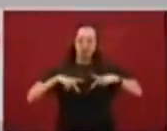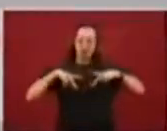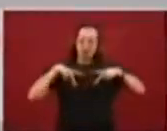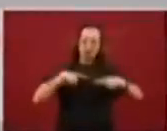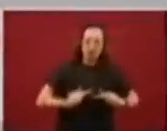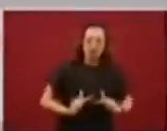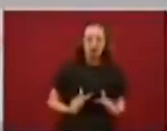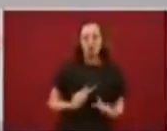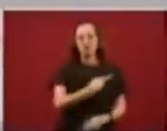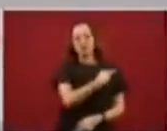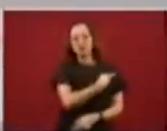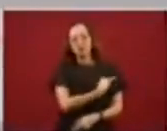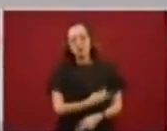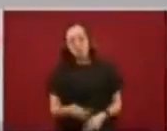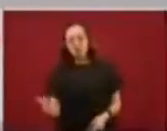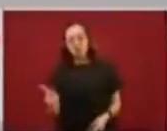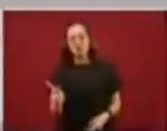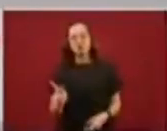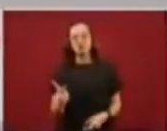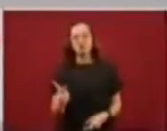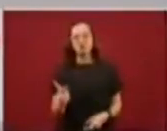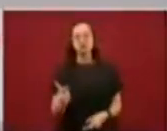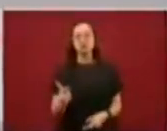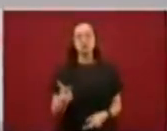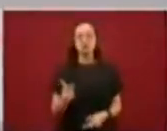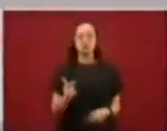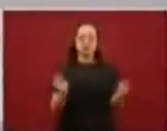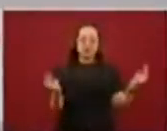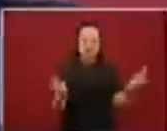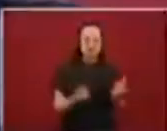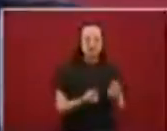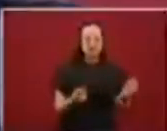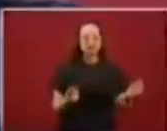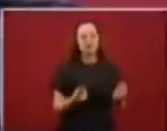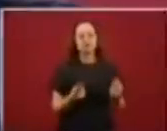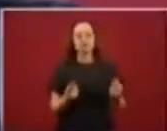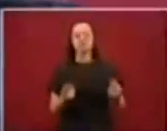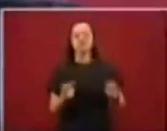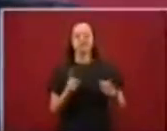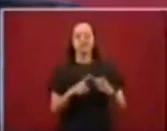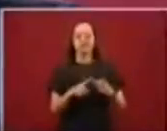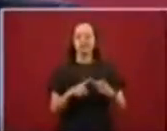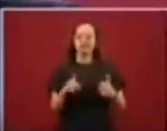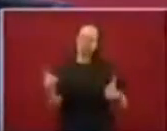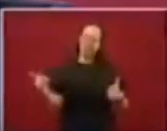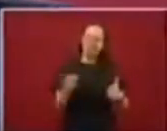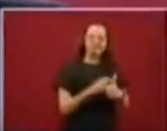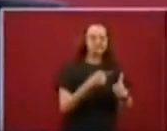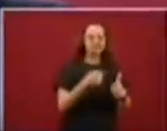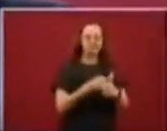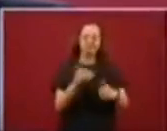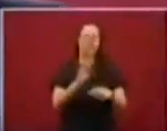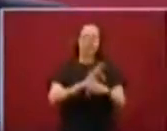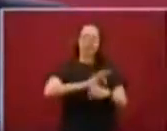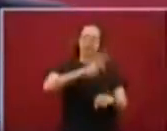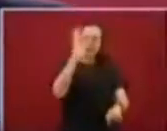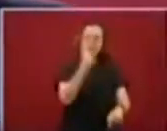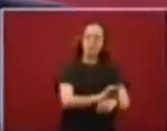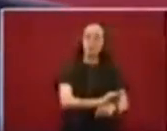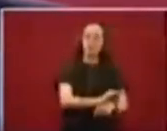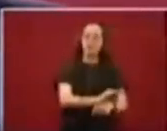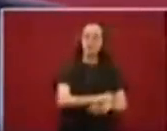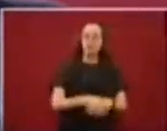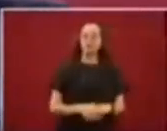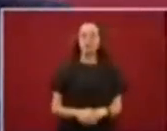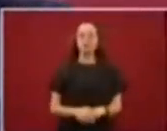a los pobres a los necesitados ya no va a ver como sucedió